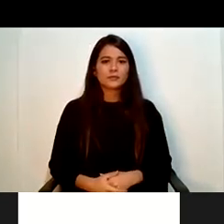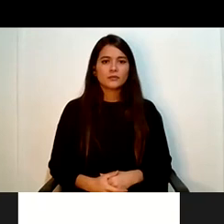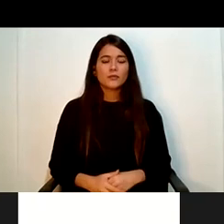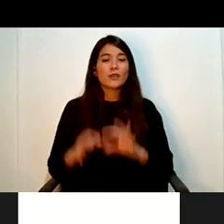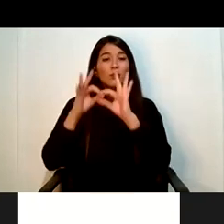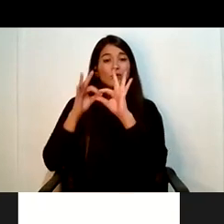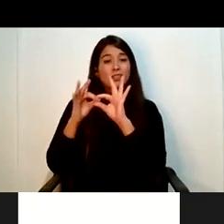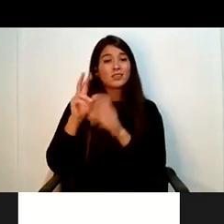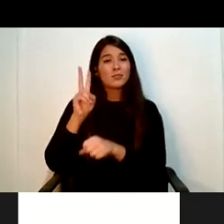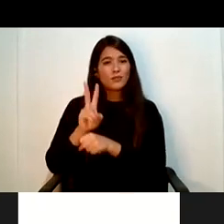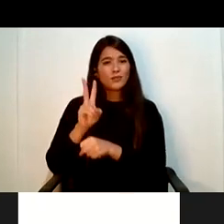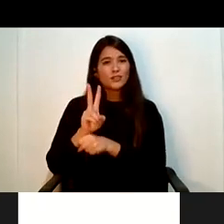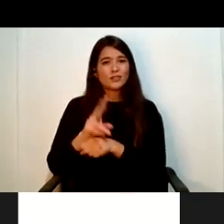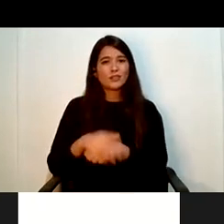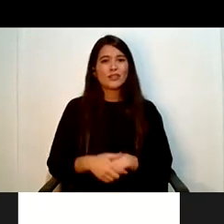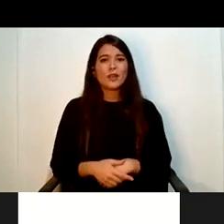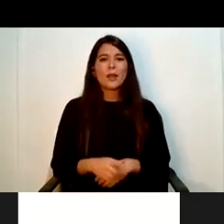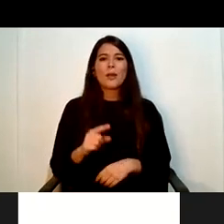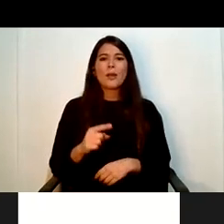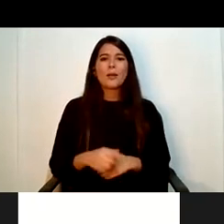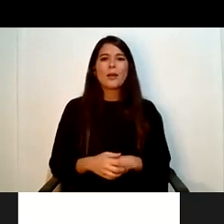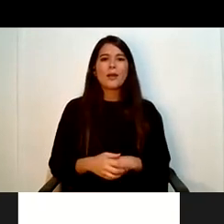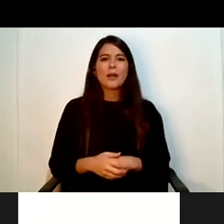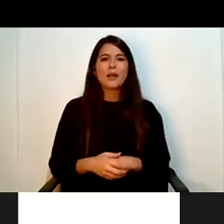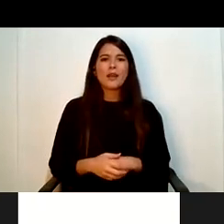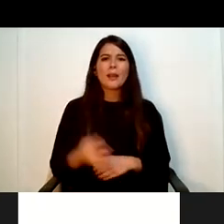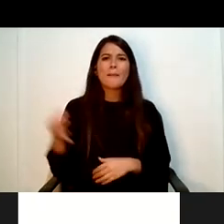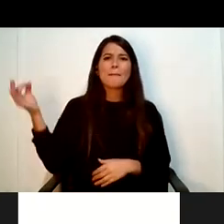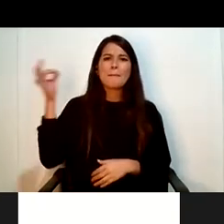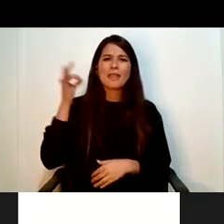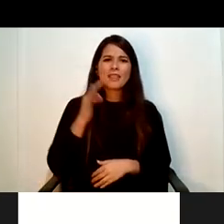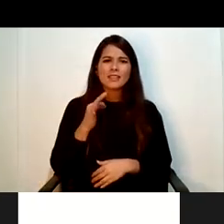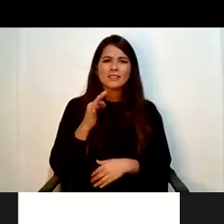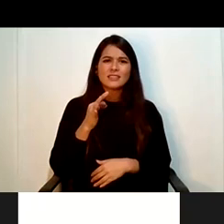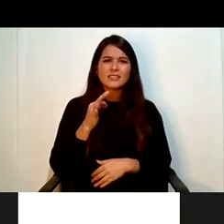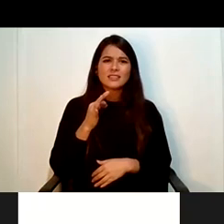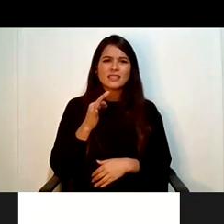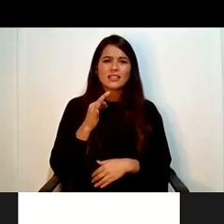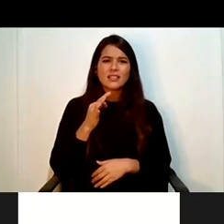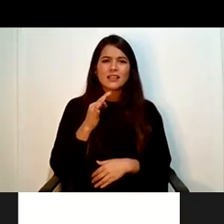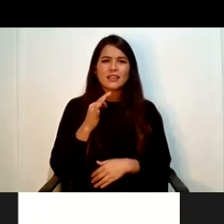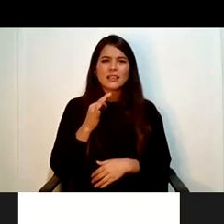profe. Pregunta número Camila, 5. me dicen de